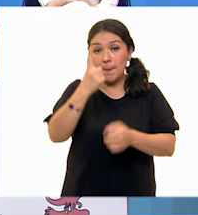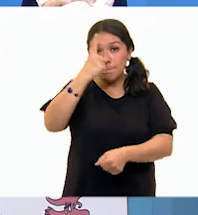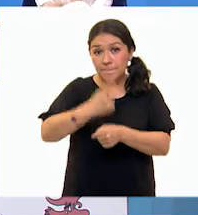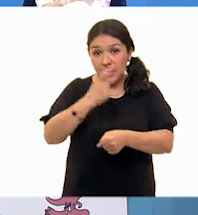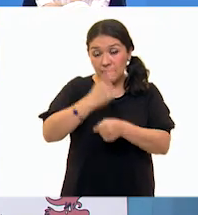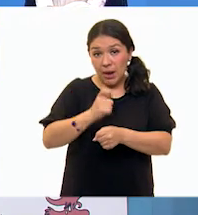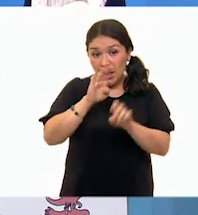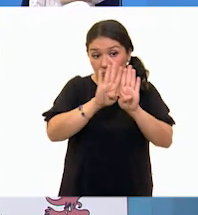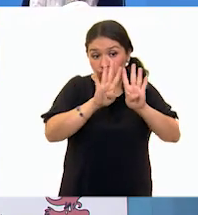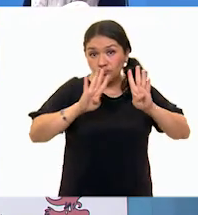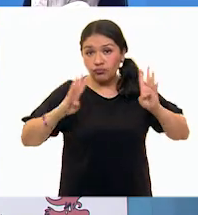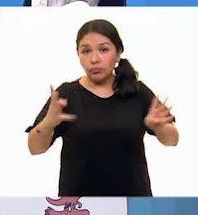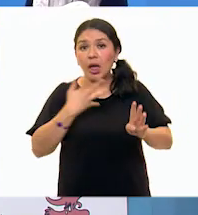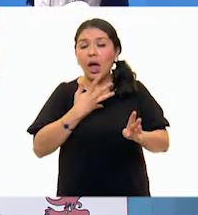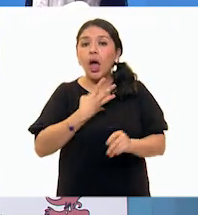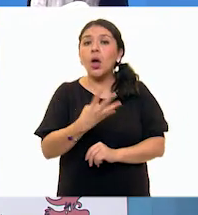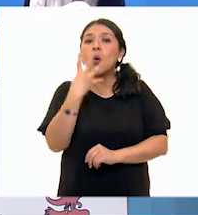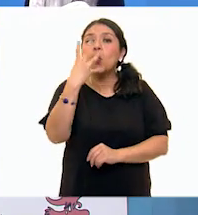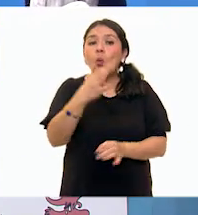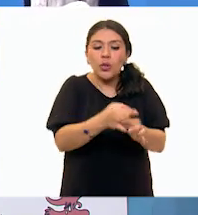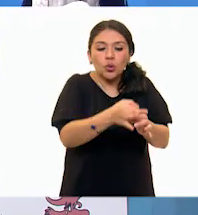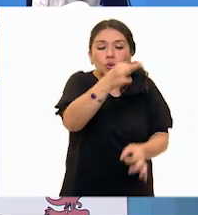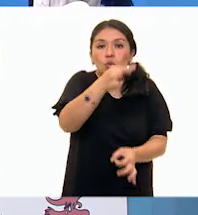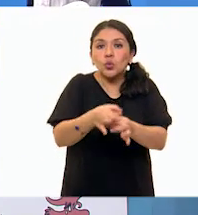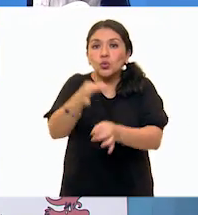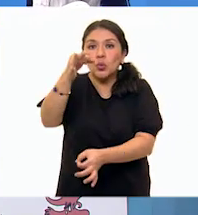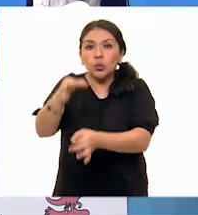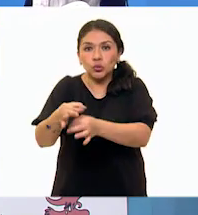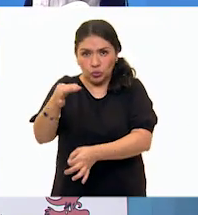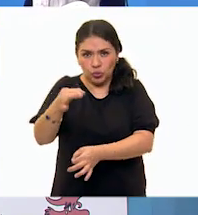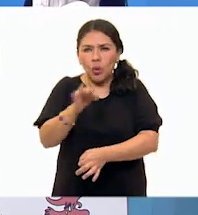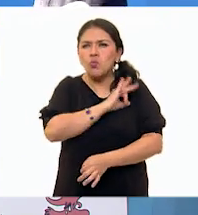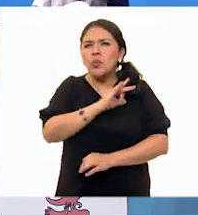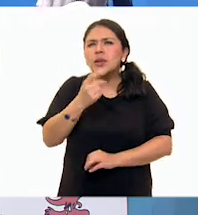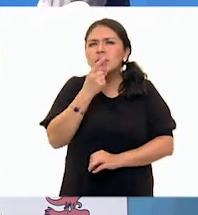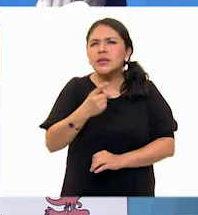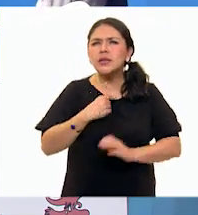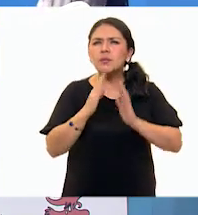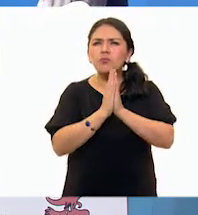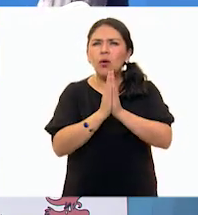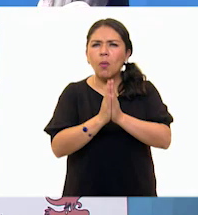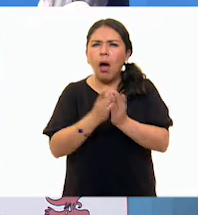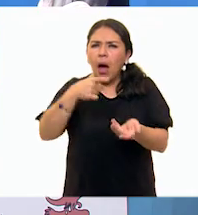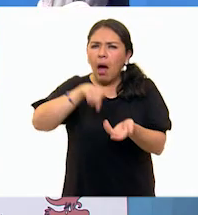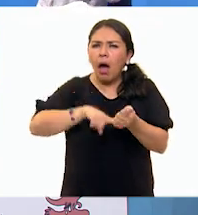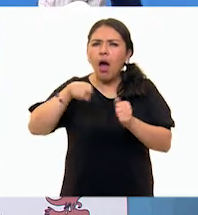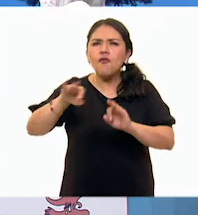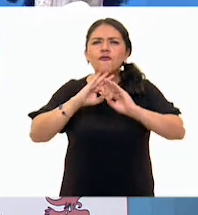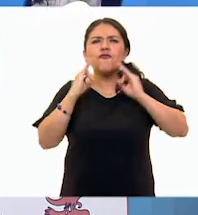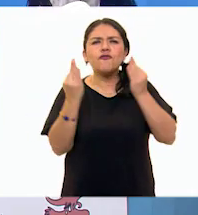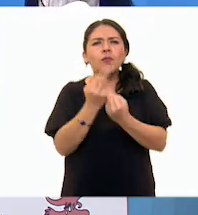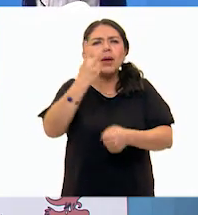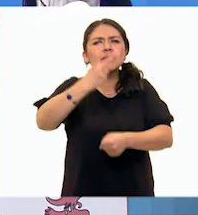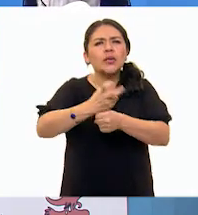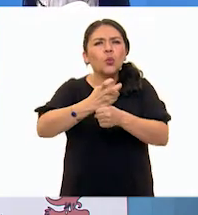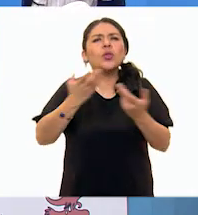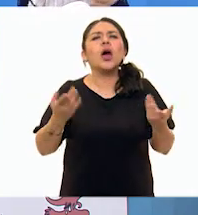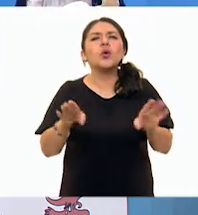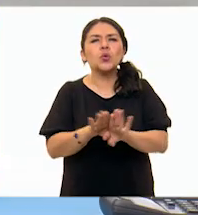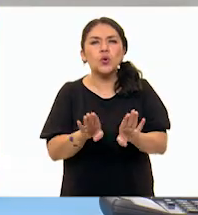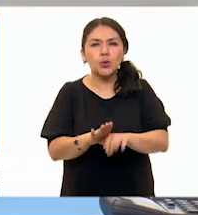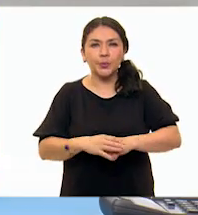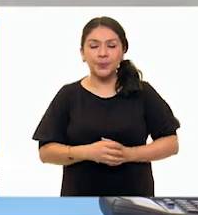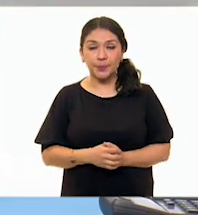primera estructura está formada por 4 tubos. ¿Me puedes decir, Ale, cómo está formada la segunda que está en el libro?